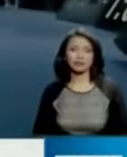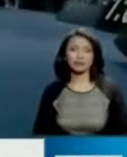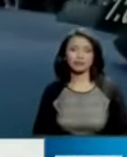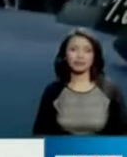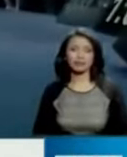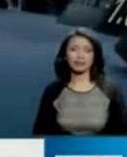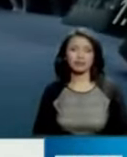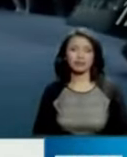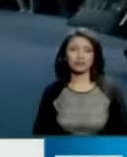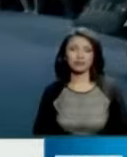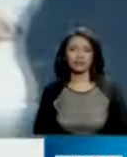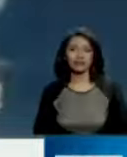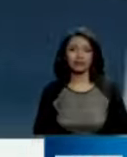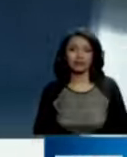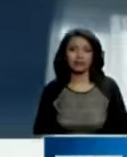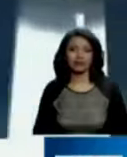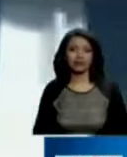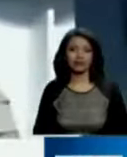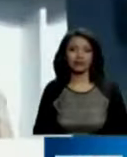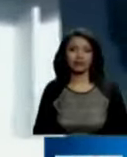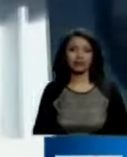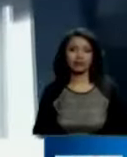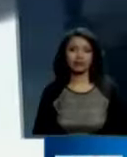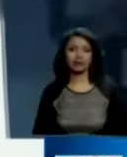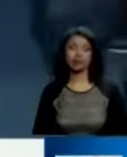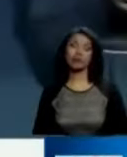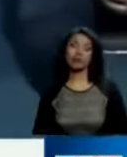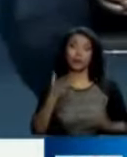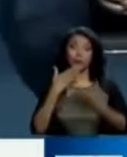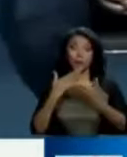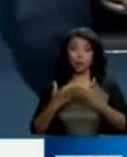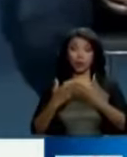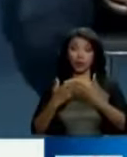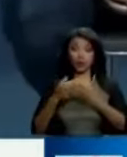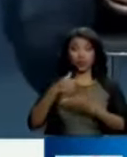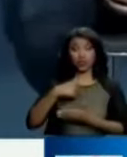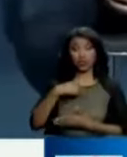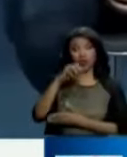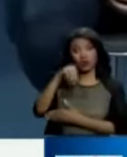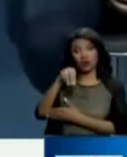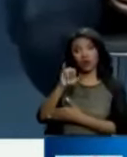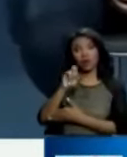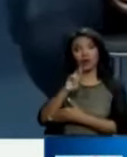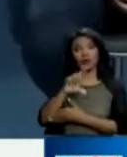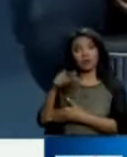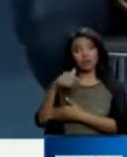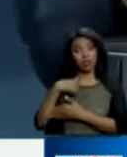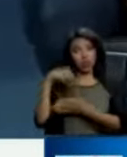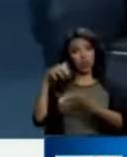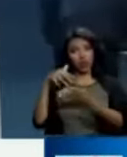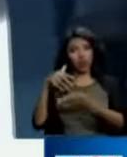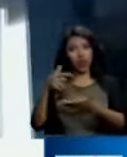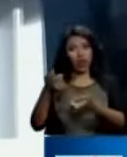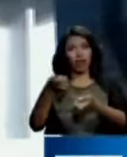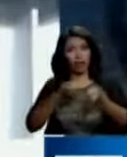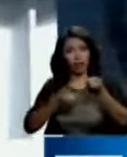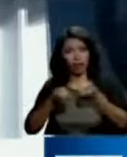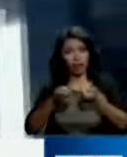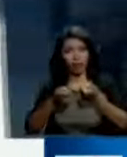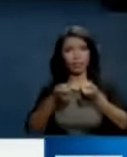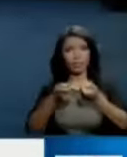anuencia del Estado nicaragüense que lo ha asilado porque no le ha prohibido desde la embajada hacer intervenciones políticas en el